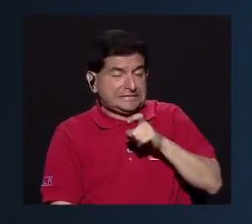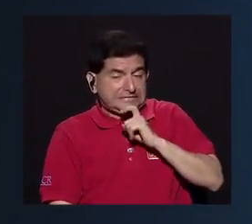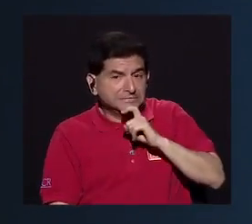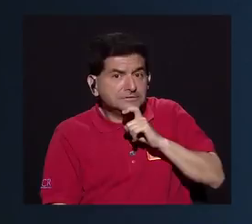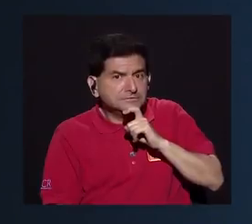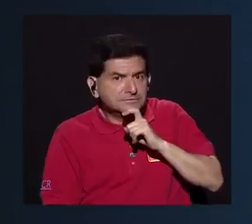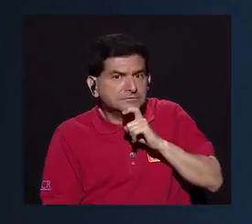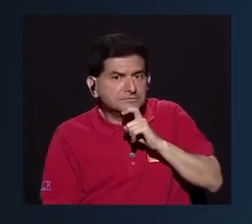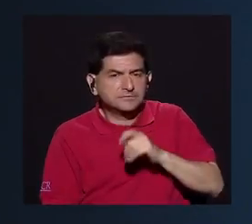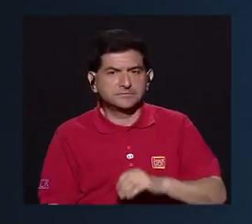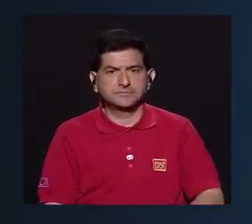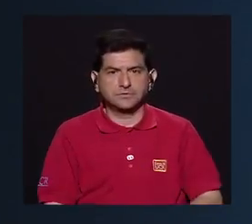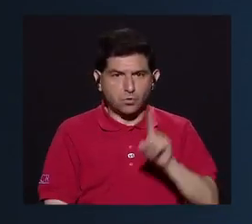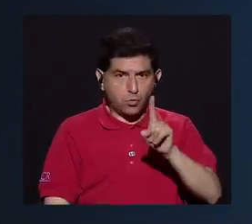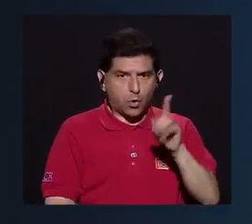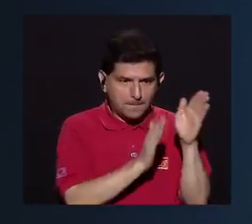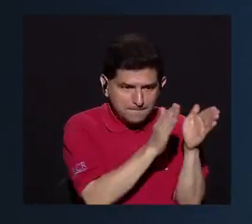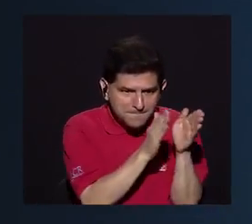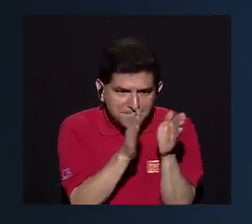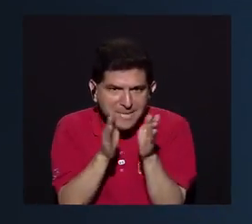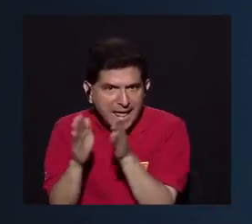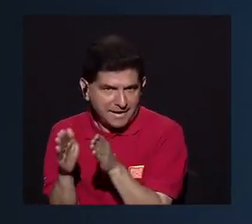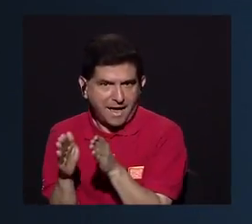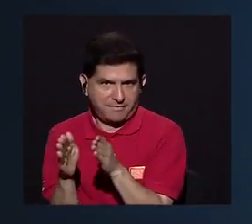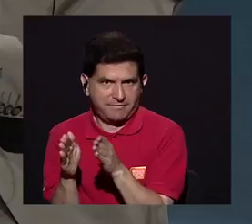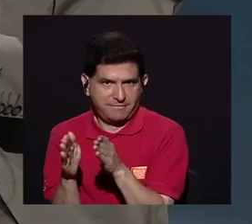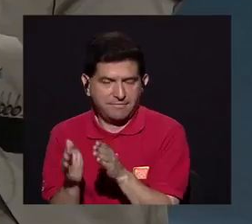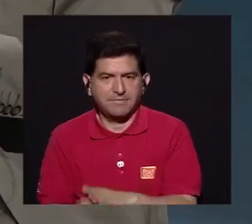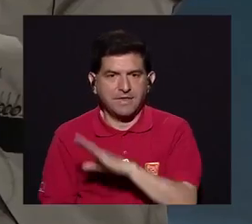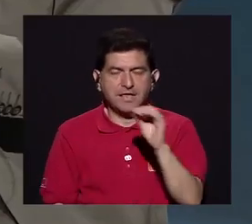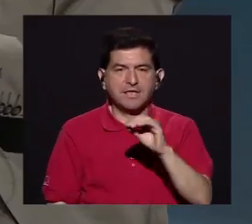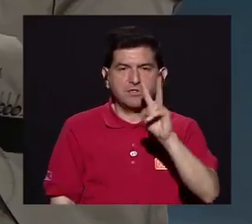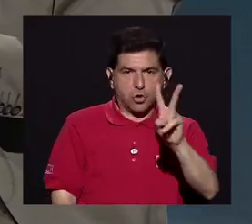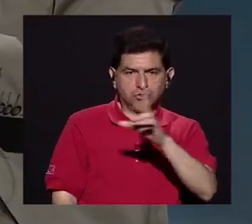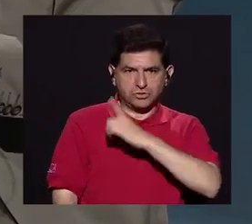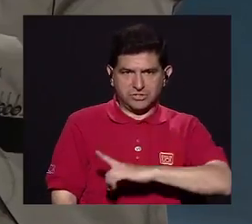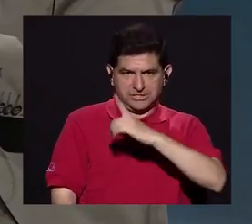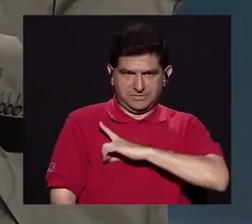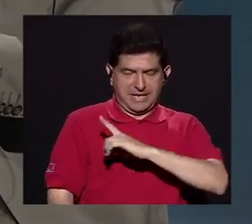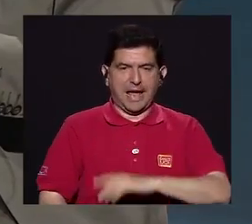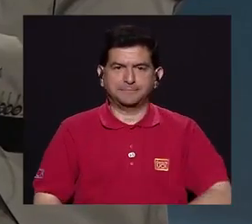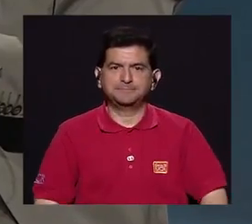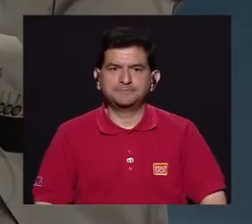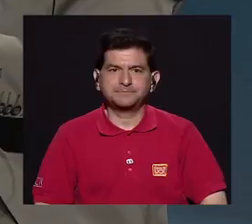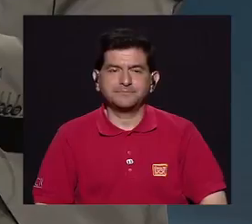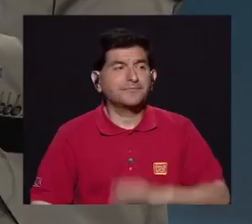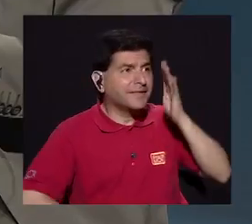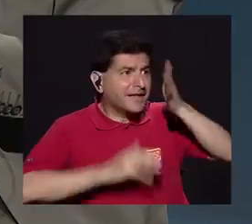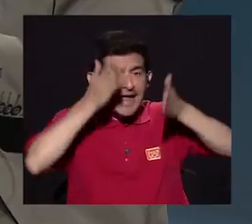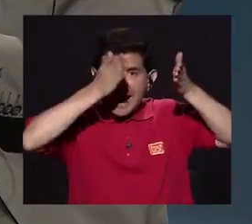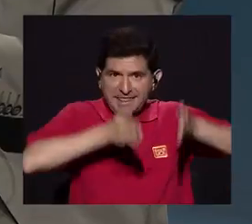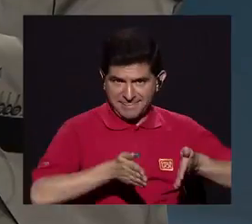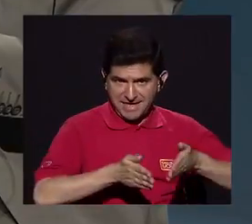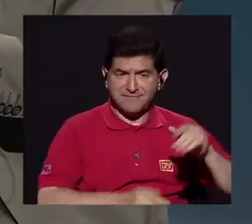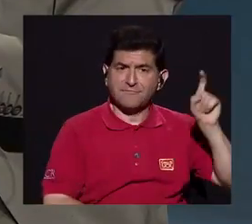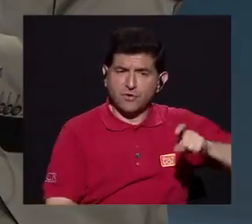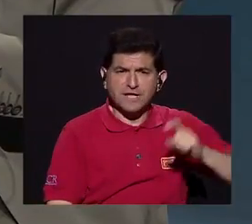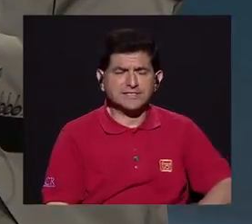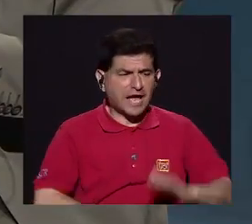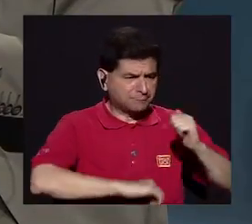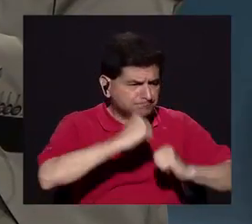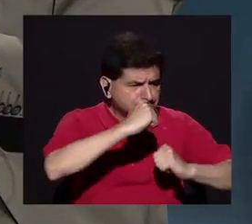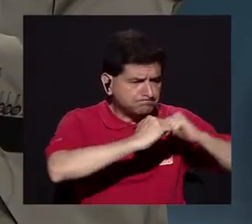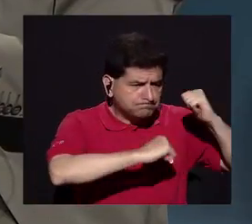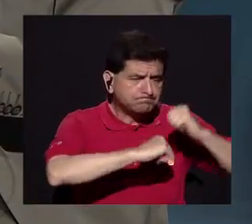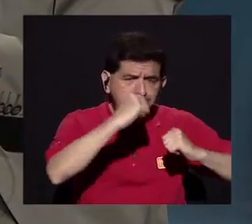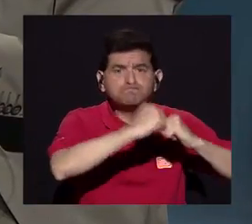mucho. Planeación, disciplina. El creativo tiene que ser